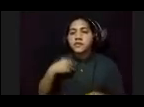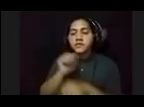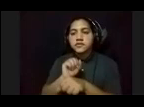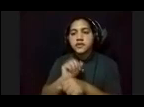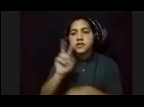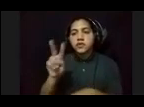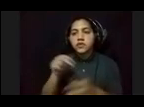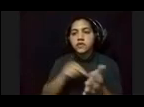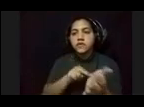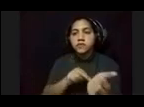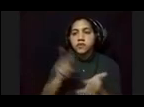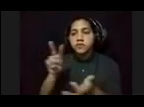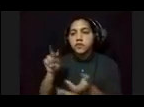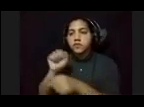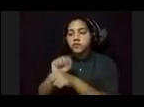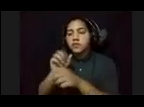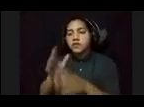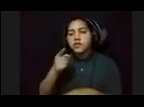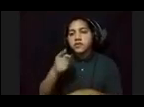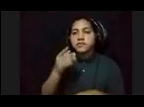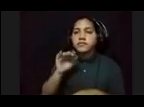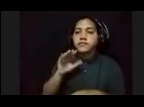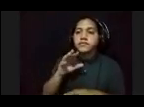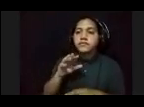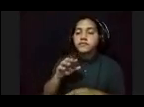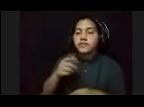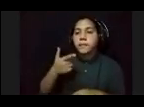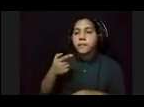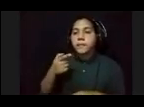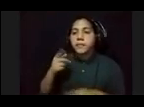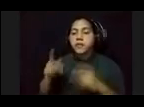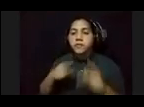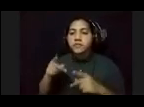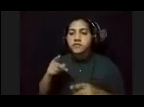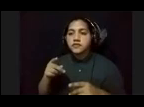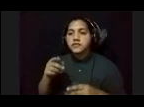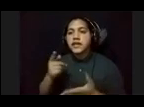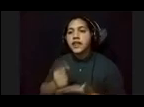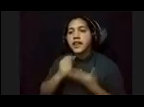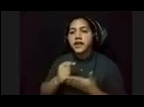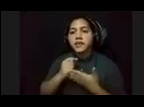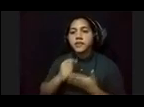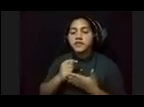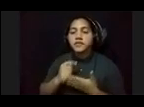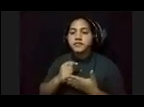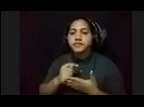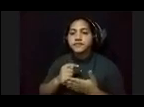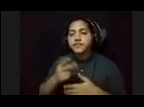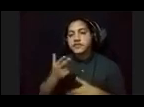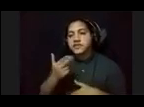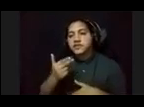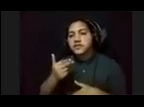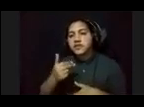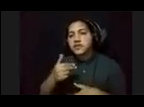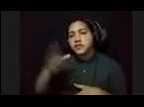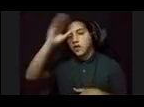empleados. Residían en el mismo 21 personas que recibían tratamiento, 13 varones y 8